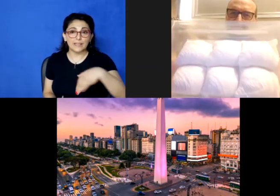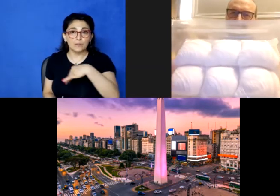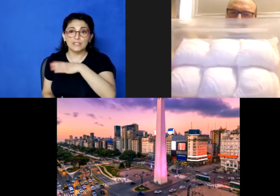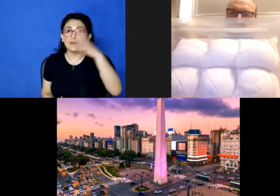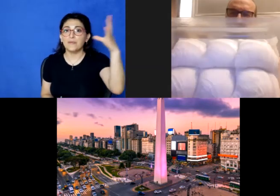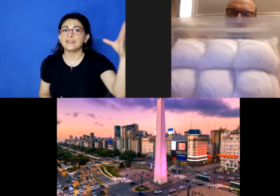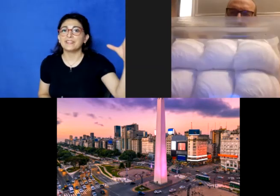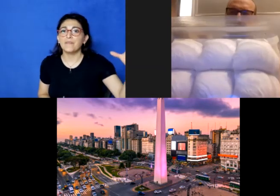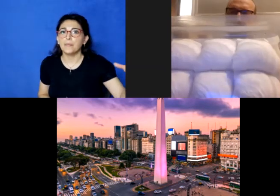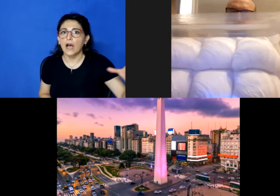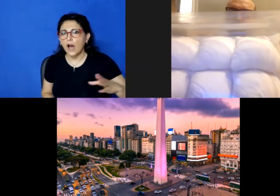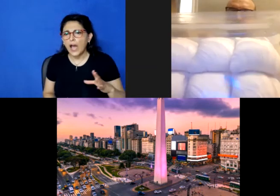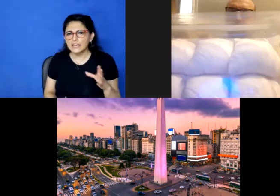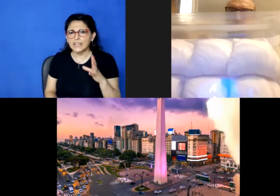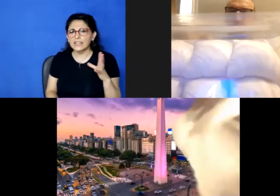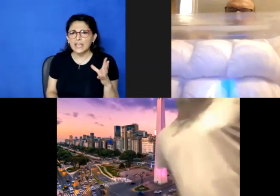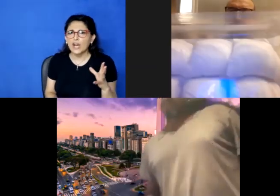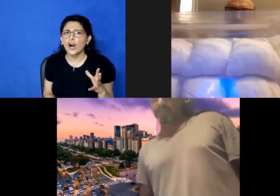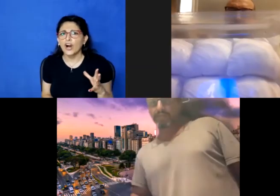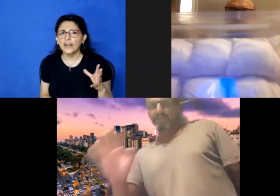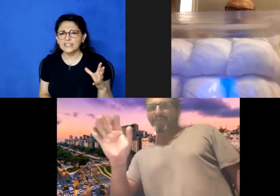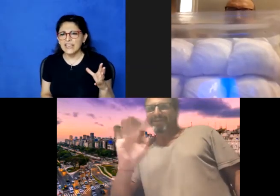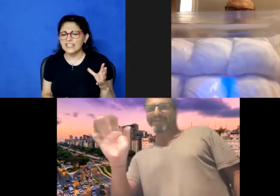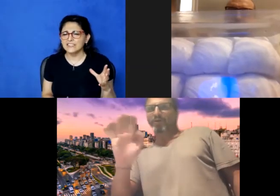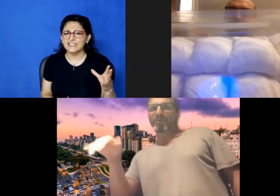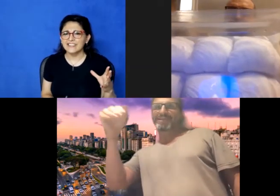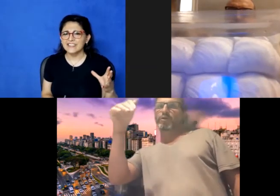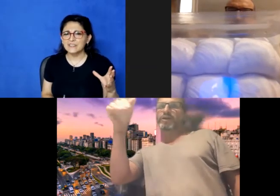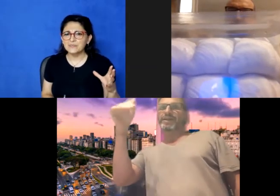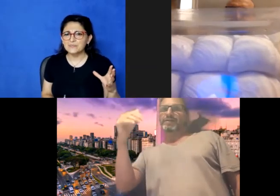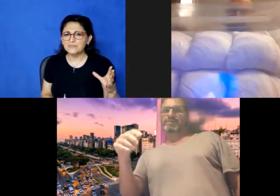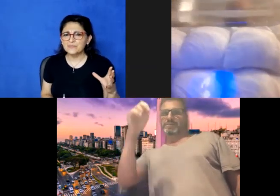va a tener muchísimo más tiempo para... ¡Ay, qué rico! ¿Qué tenés?